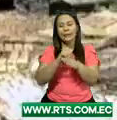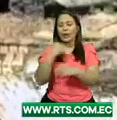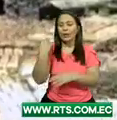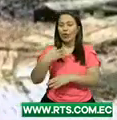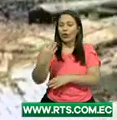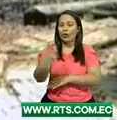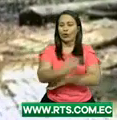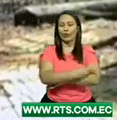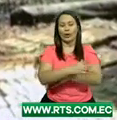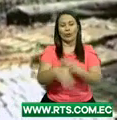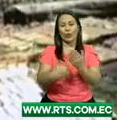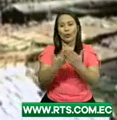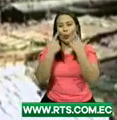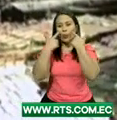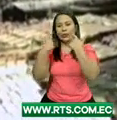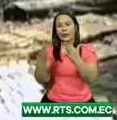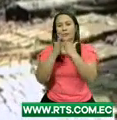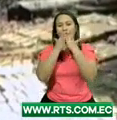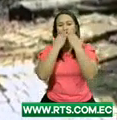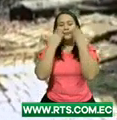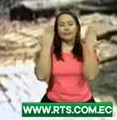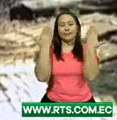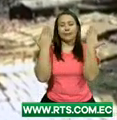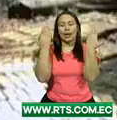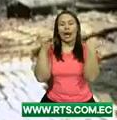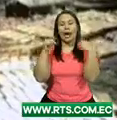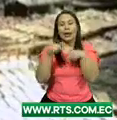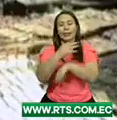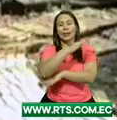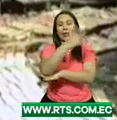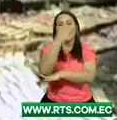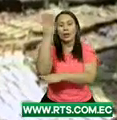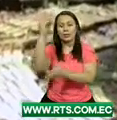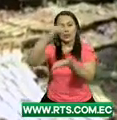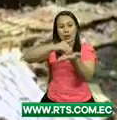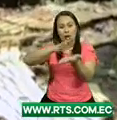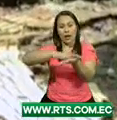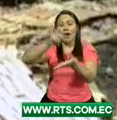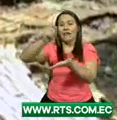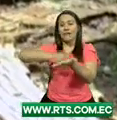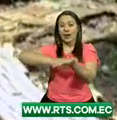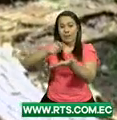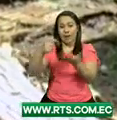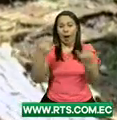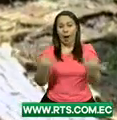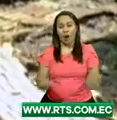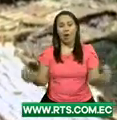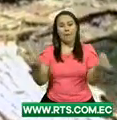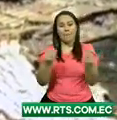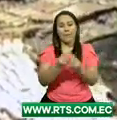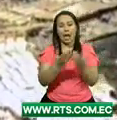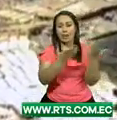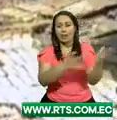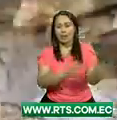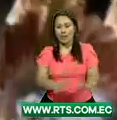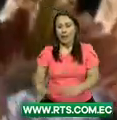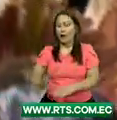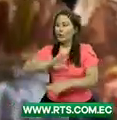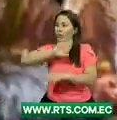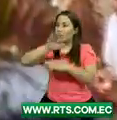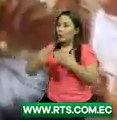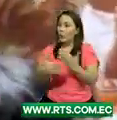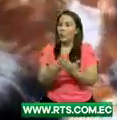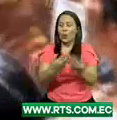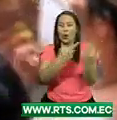el primer mandatario ecuatoriano además resaltó que a partir de esta firma se realizarán acciones posteriormente hizo un llamado para que todos asuman